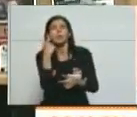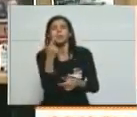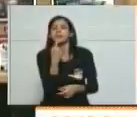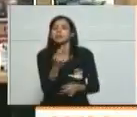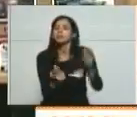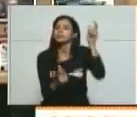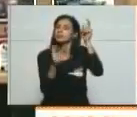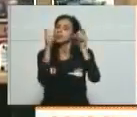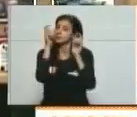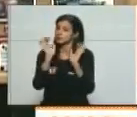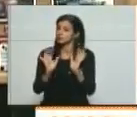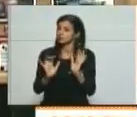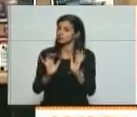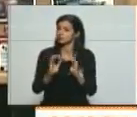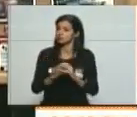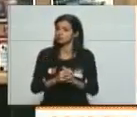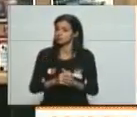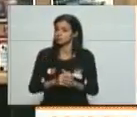orden.